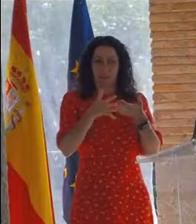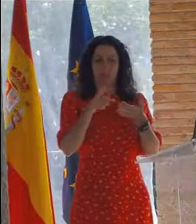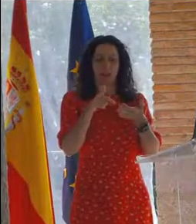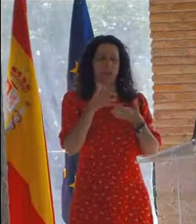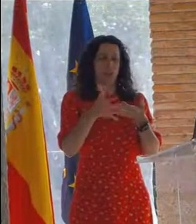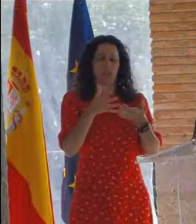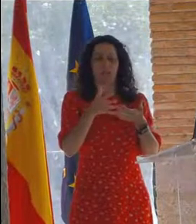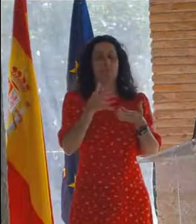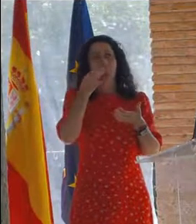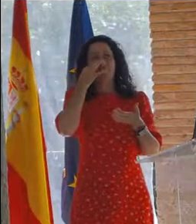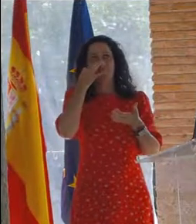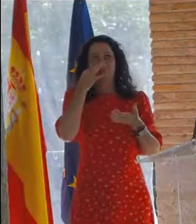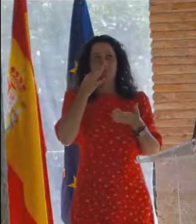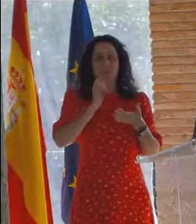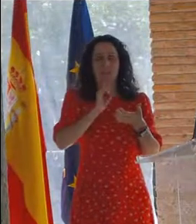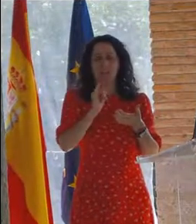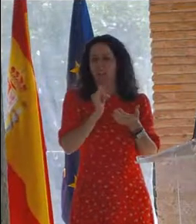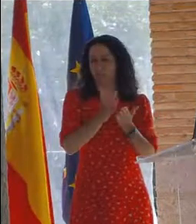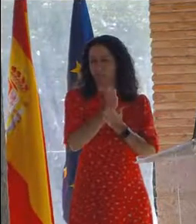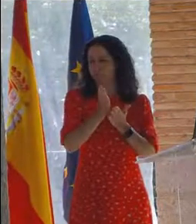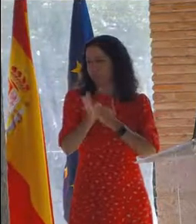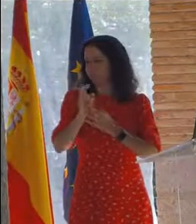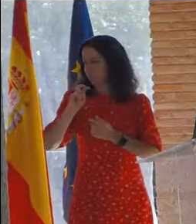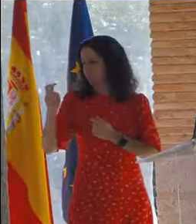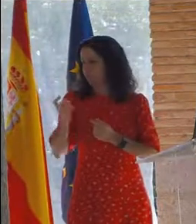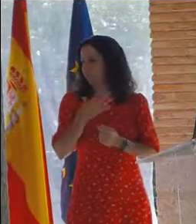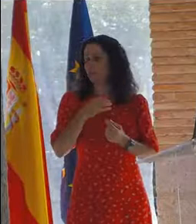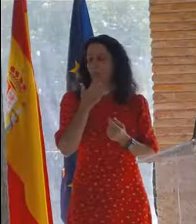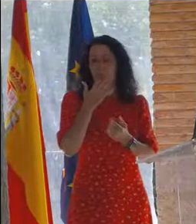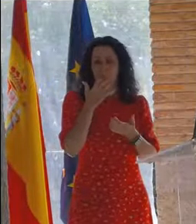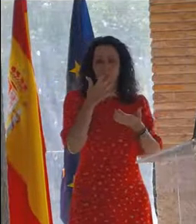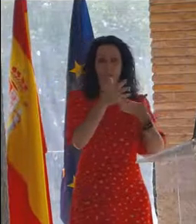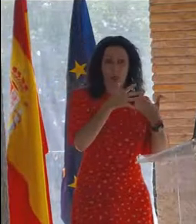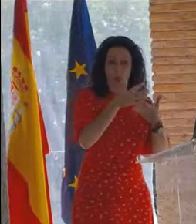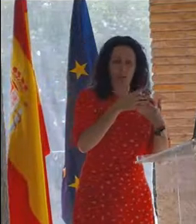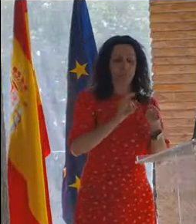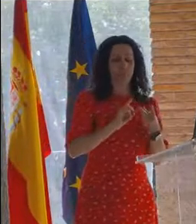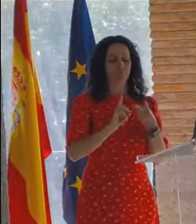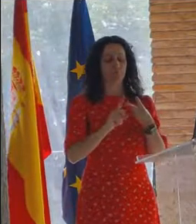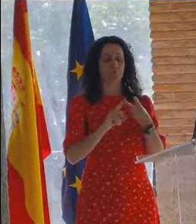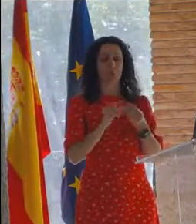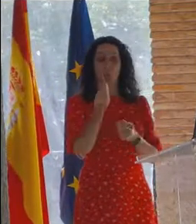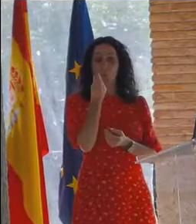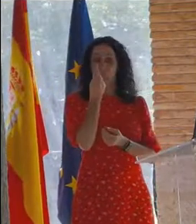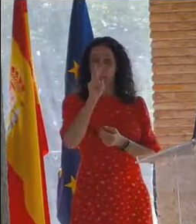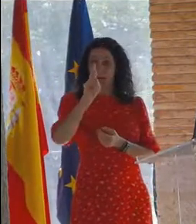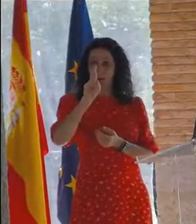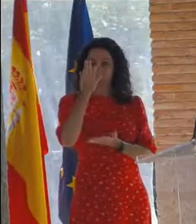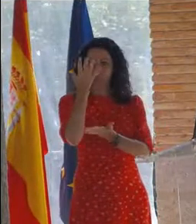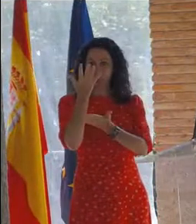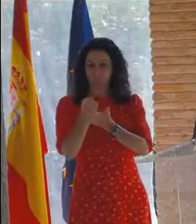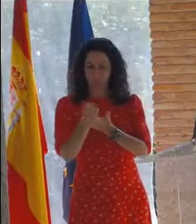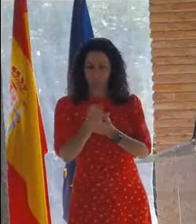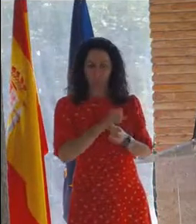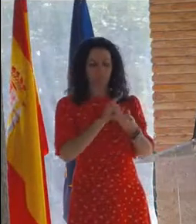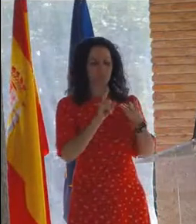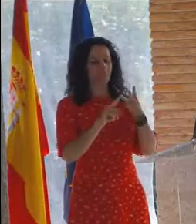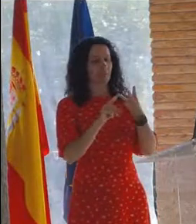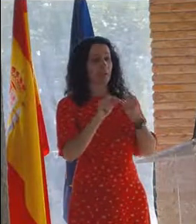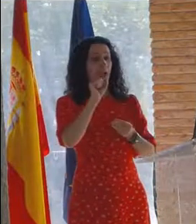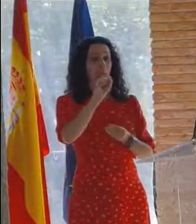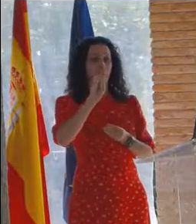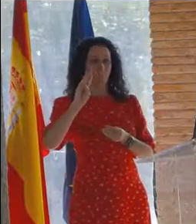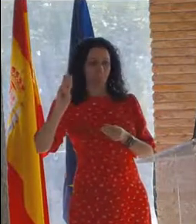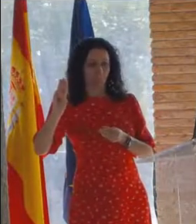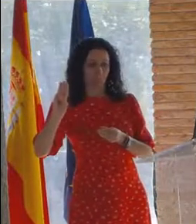signo guía para los museos el signo guía realmente H hay varios tipos por ejemplo está el signo guía perdón el QR con